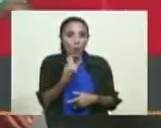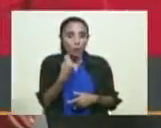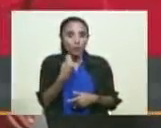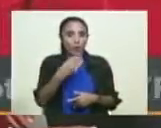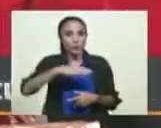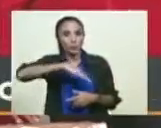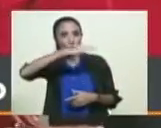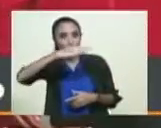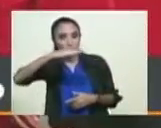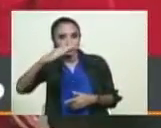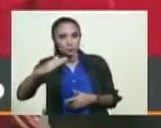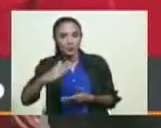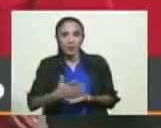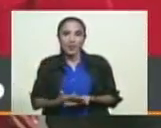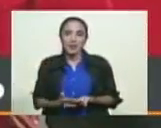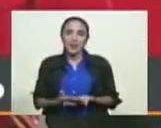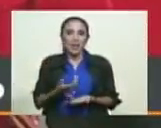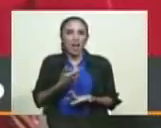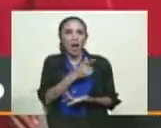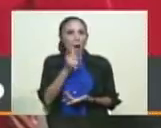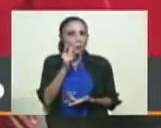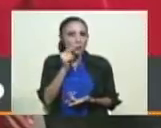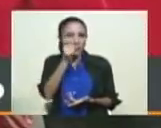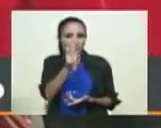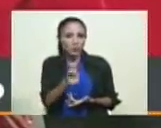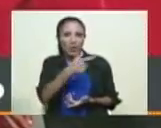los españoles que estaban llegando.